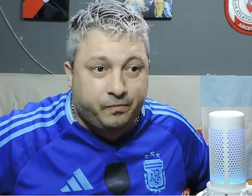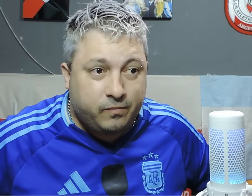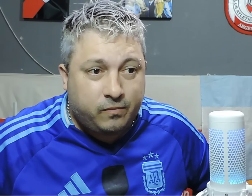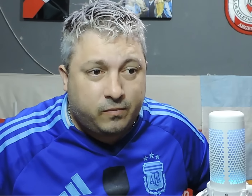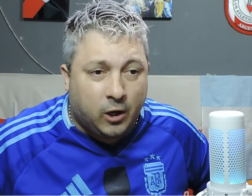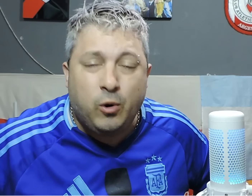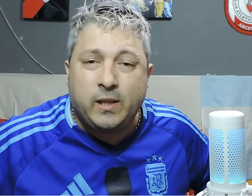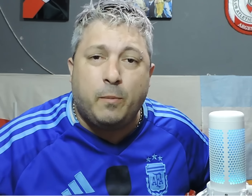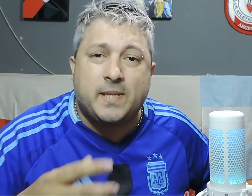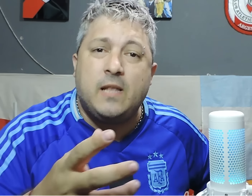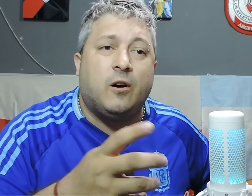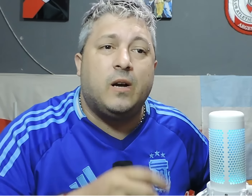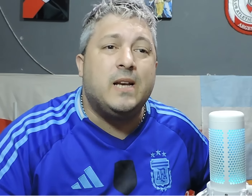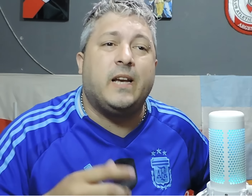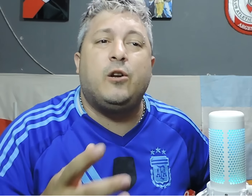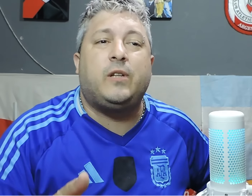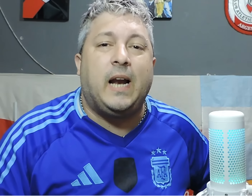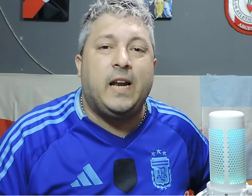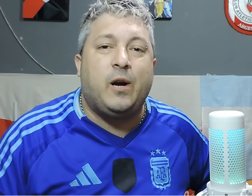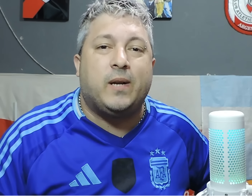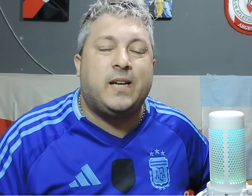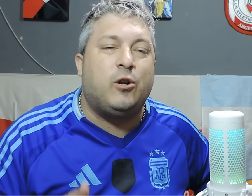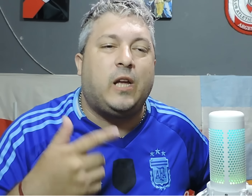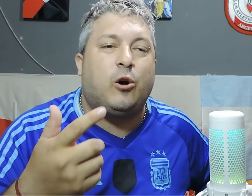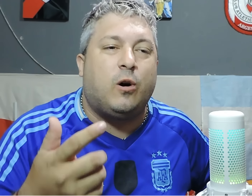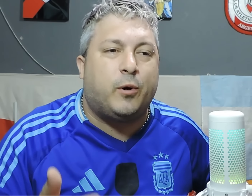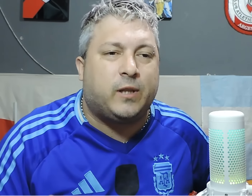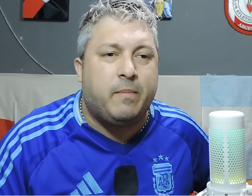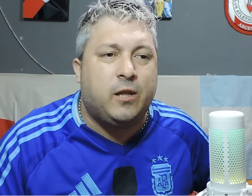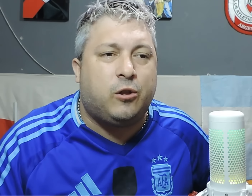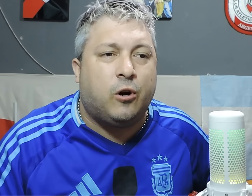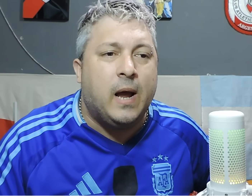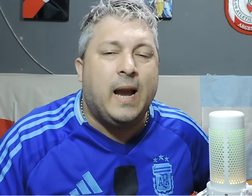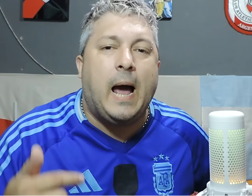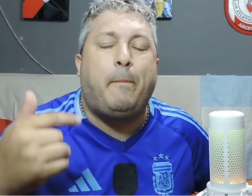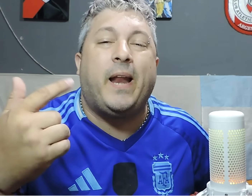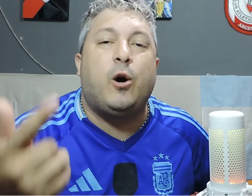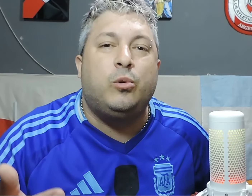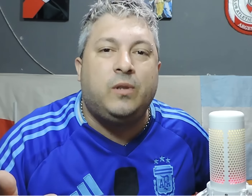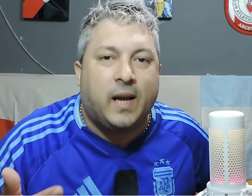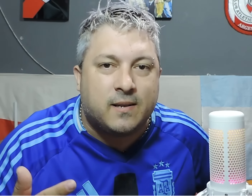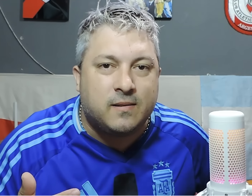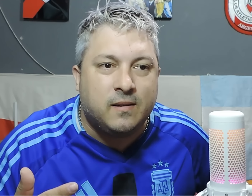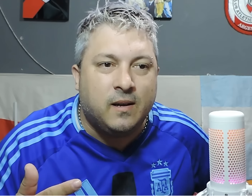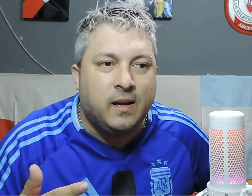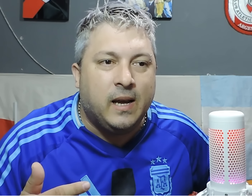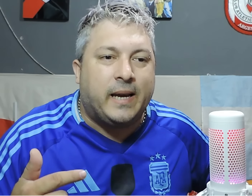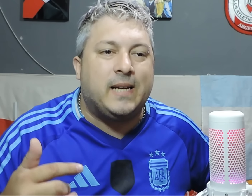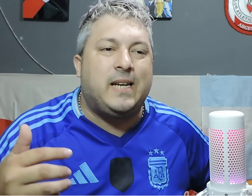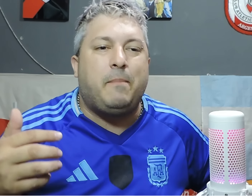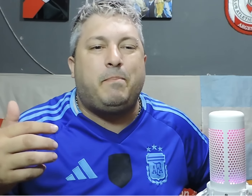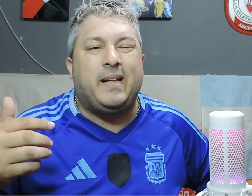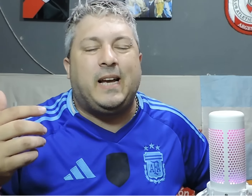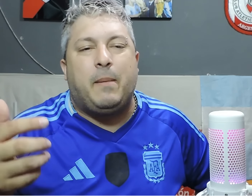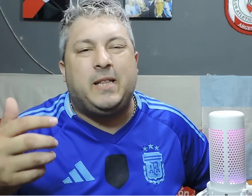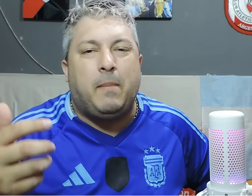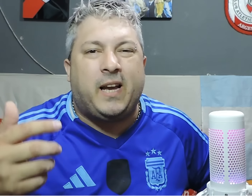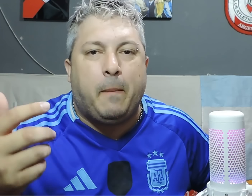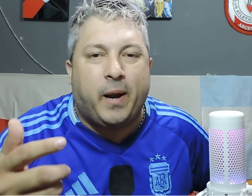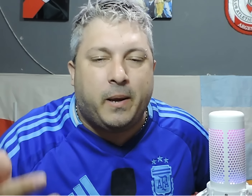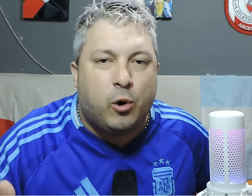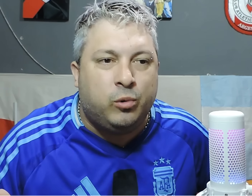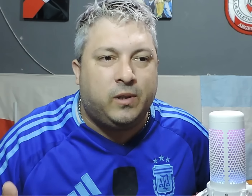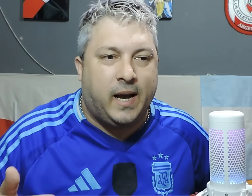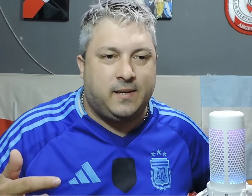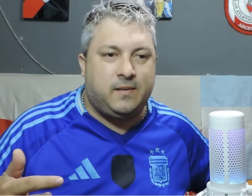México lo ha estado pasando. Se nota la legua, se nota los comportamientos, las preguntas, que ya prácticamente